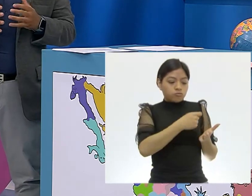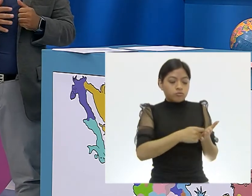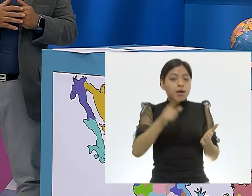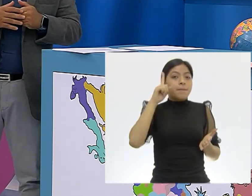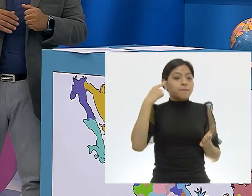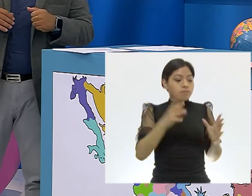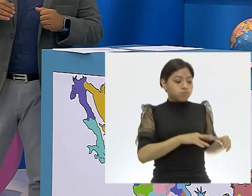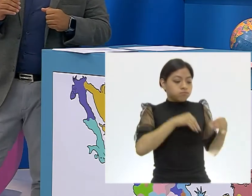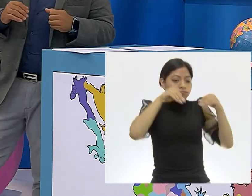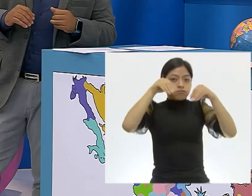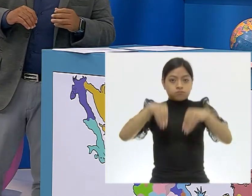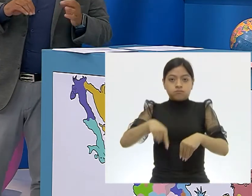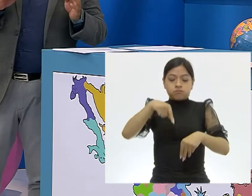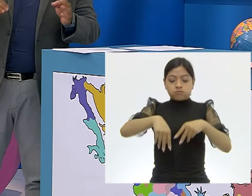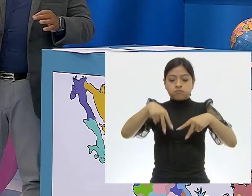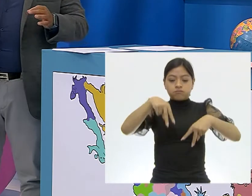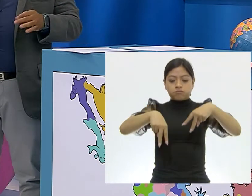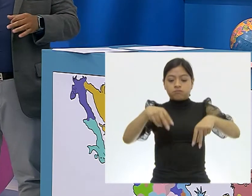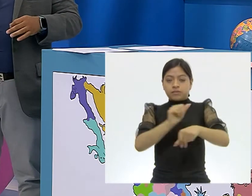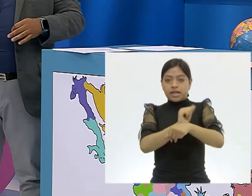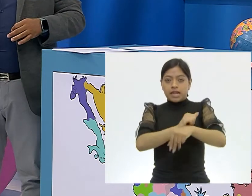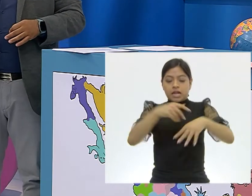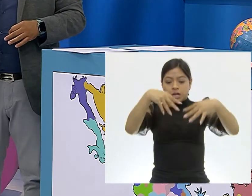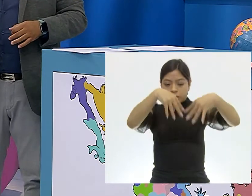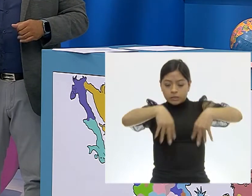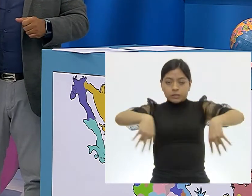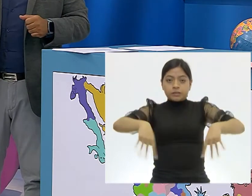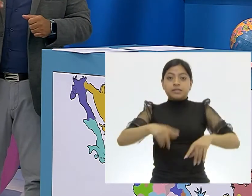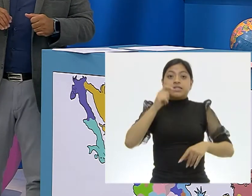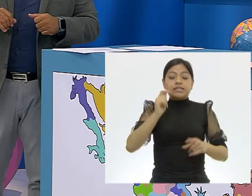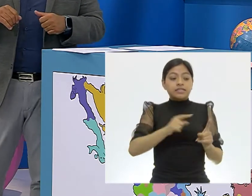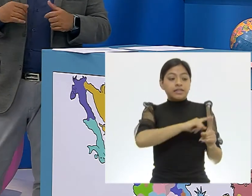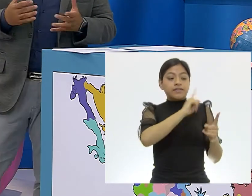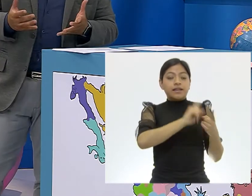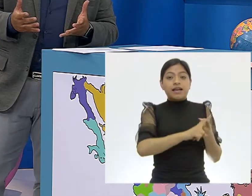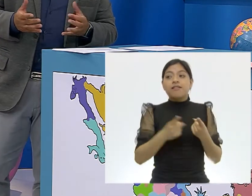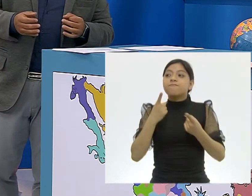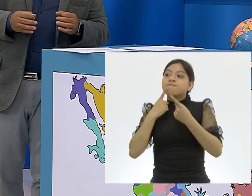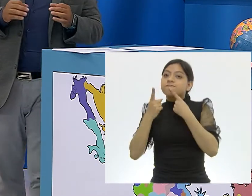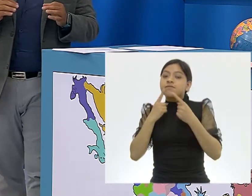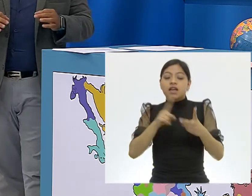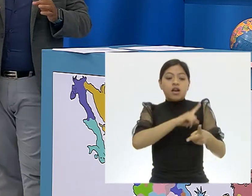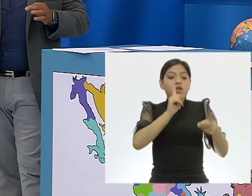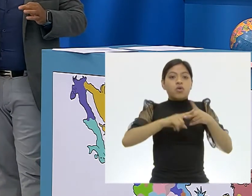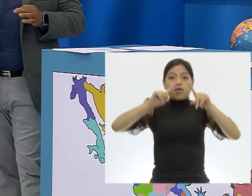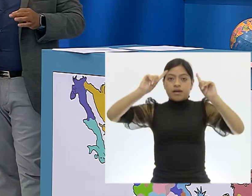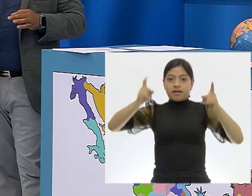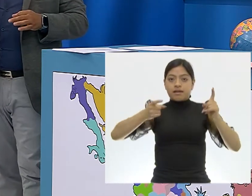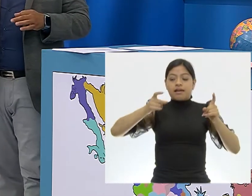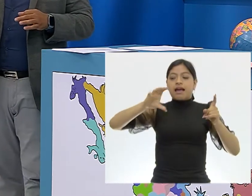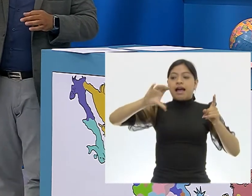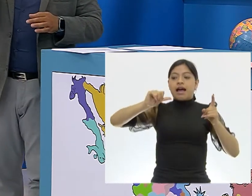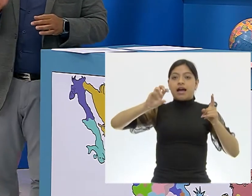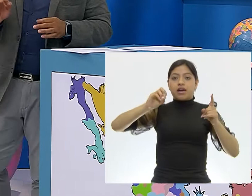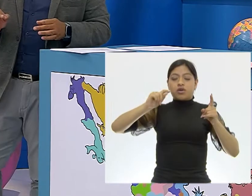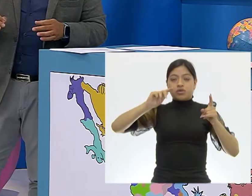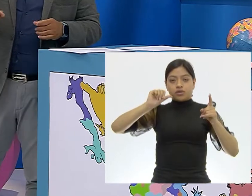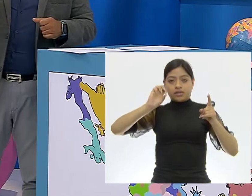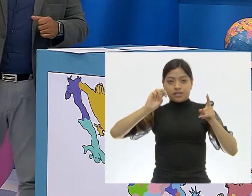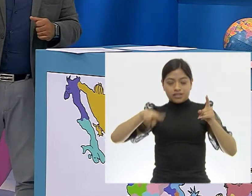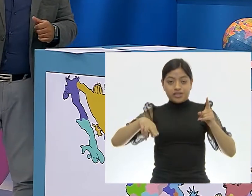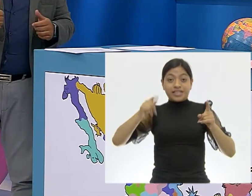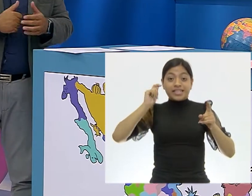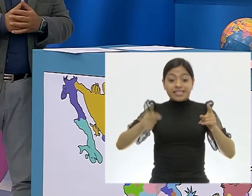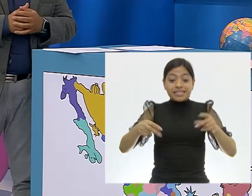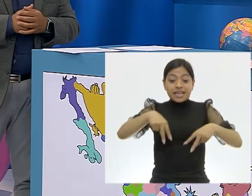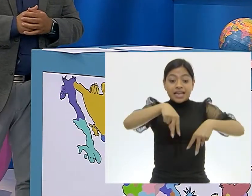bien lo comentábamos, pues bueno, un texto teatral debe tener diálogos y acotaciones, porque en el teatro es mucho más importante lo que se hace